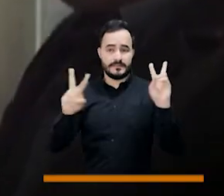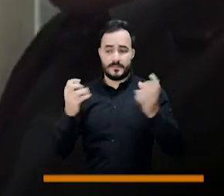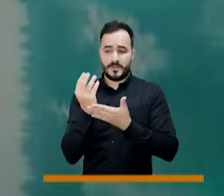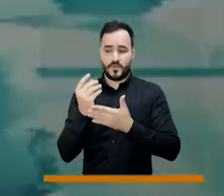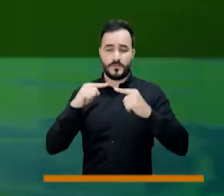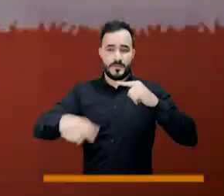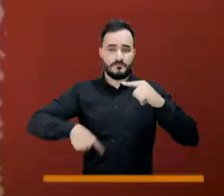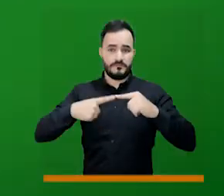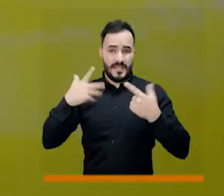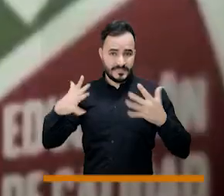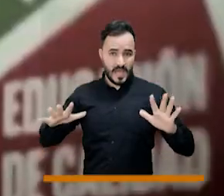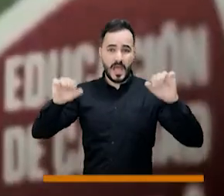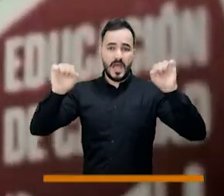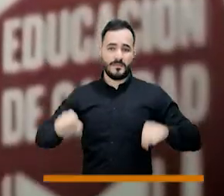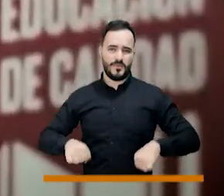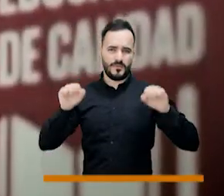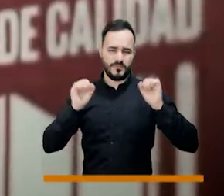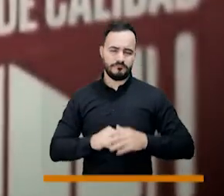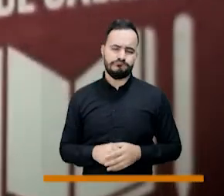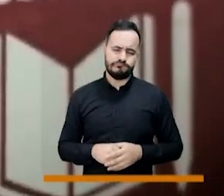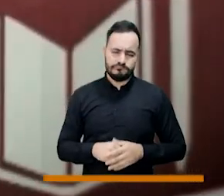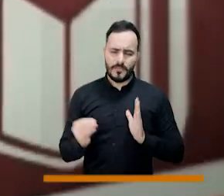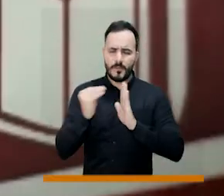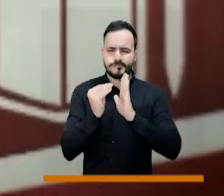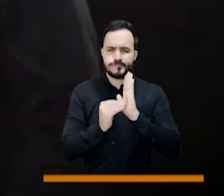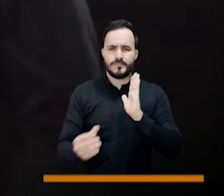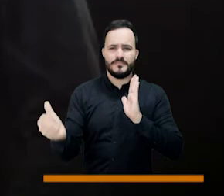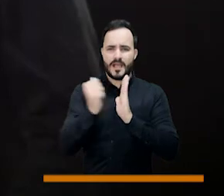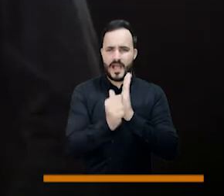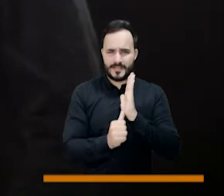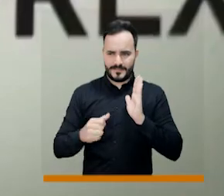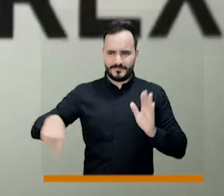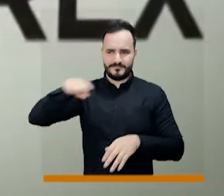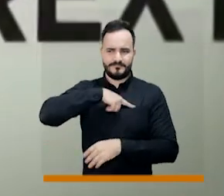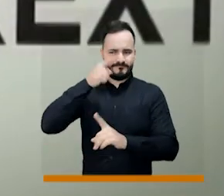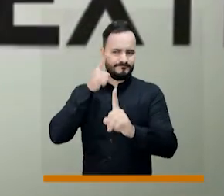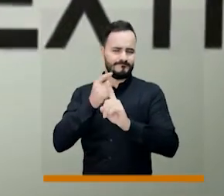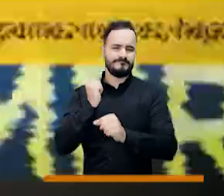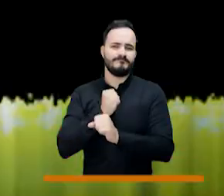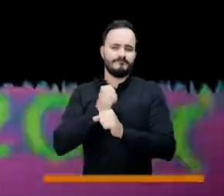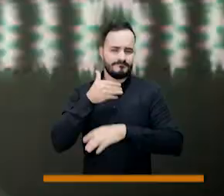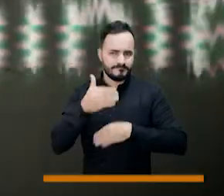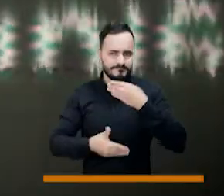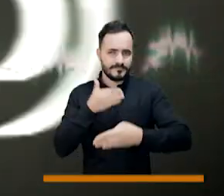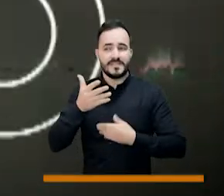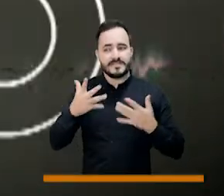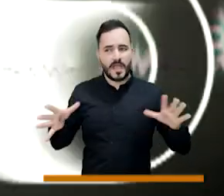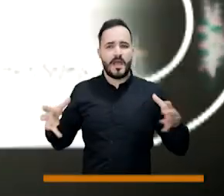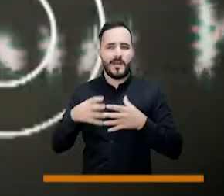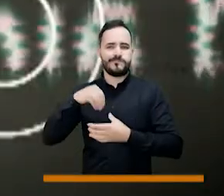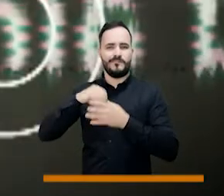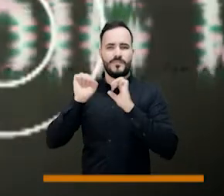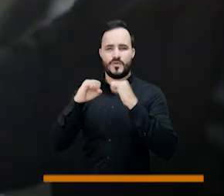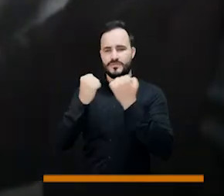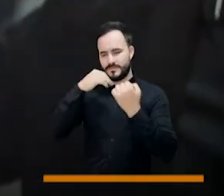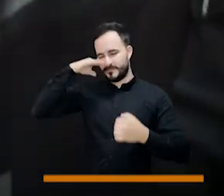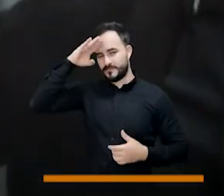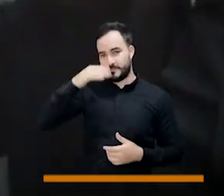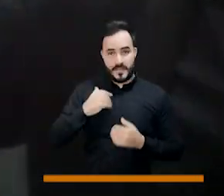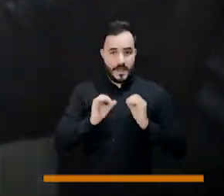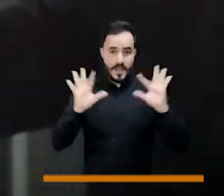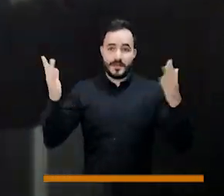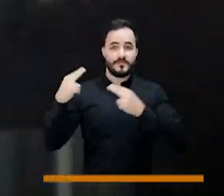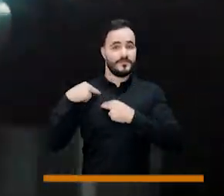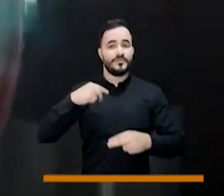de economía circular. Está en nuestra agenda porque es una tarea que es de todos. Es importante que lo político, que